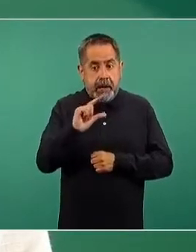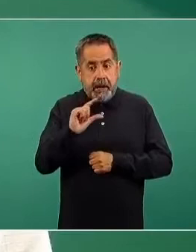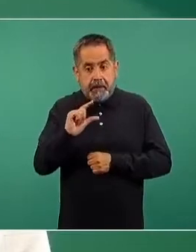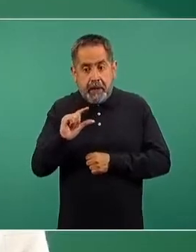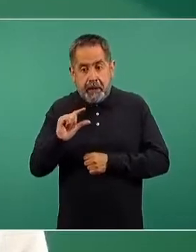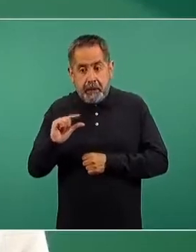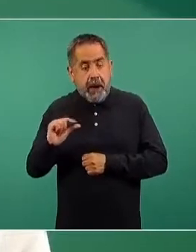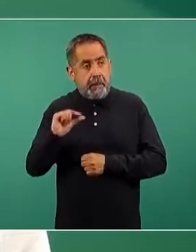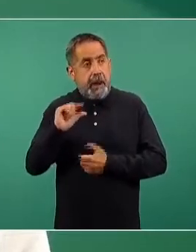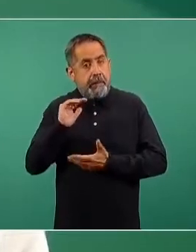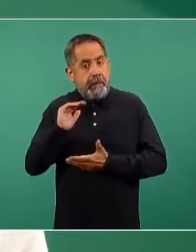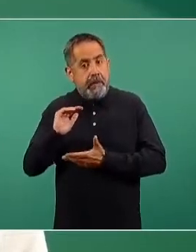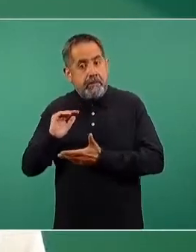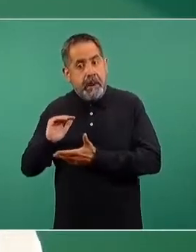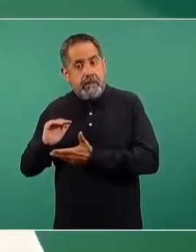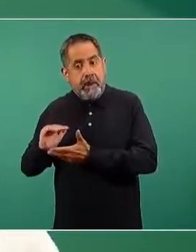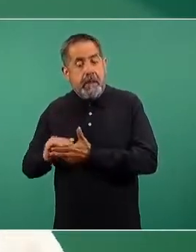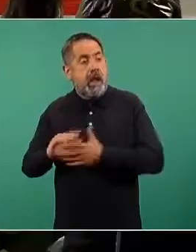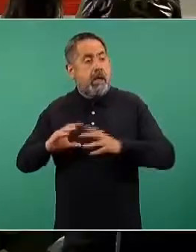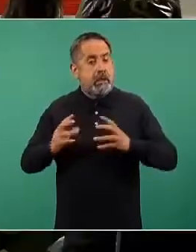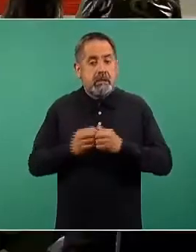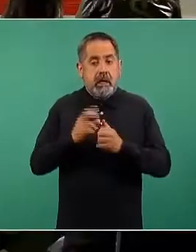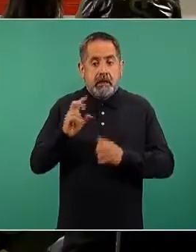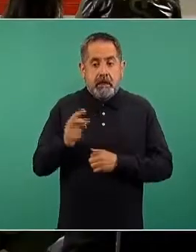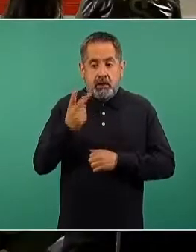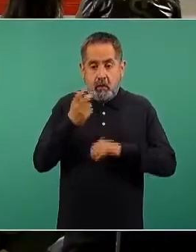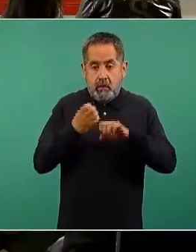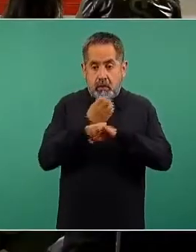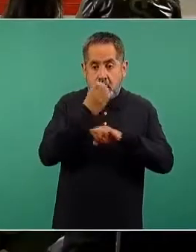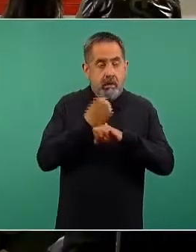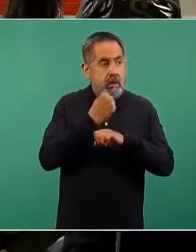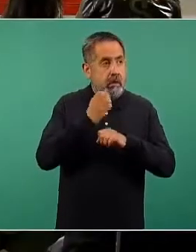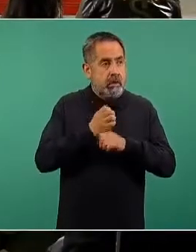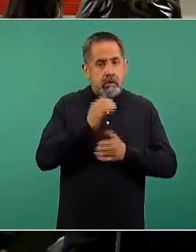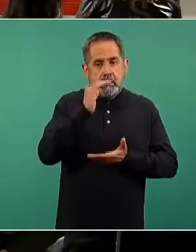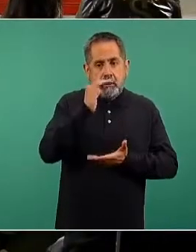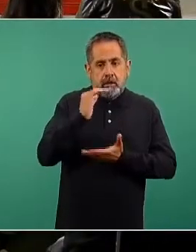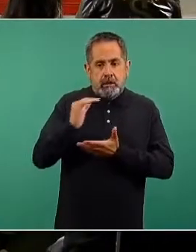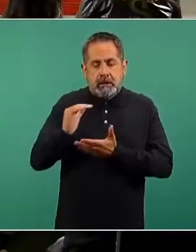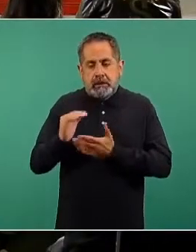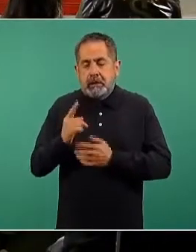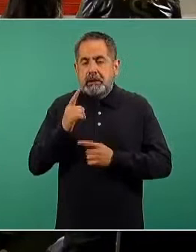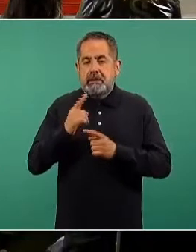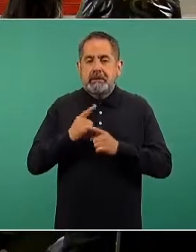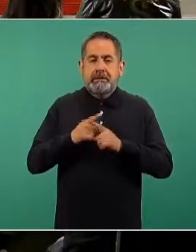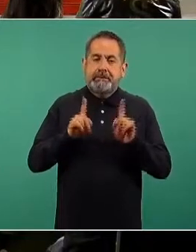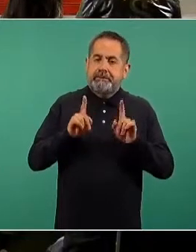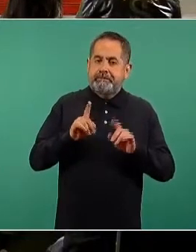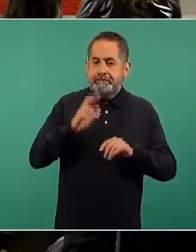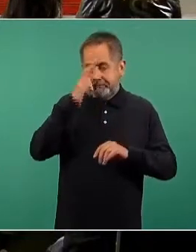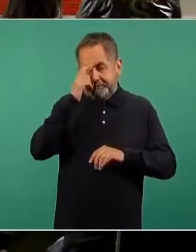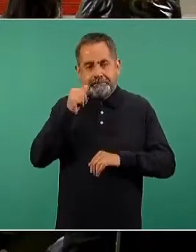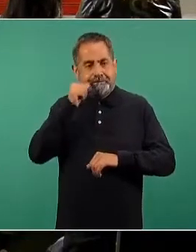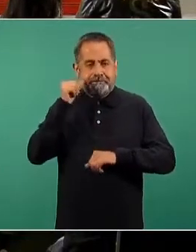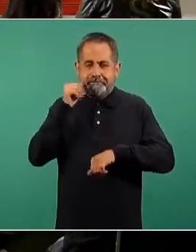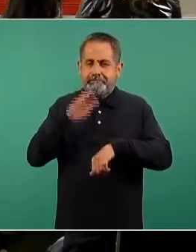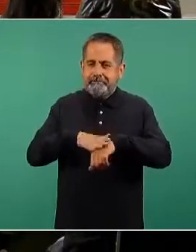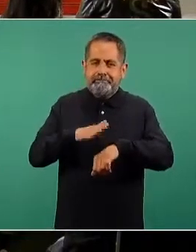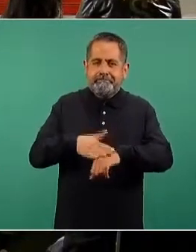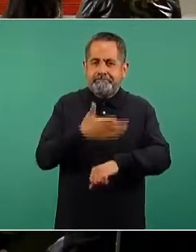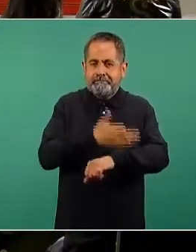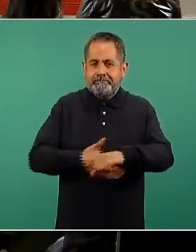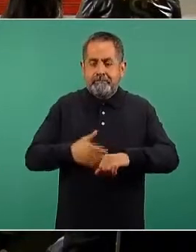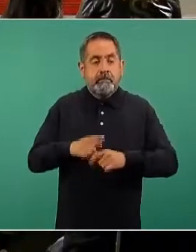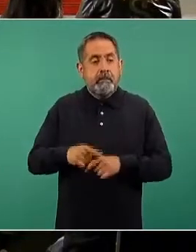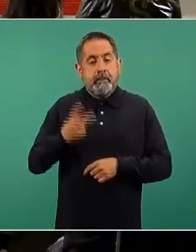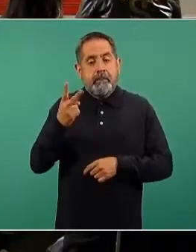epidemia. Las 32 entidades federativas han mantenido esta tendencia, excepto por las advertencias que hicimos ayer por la tarde de